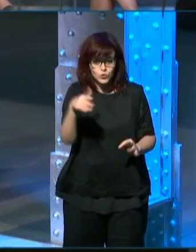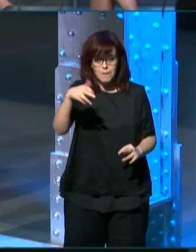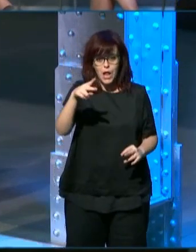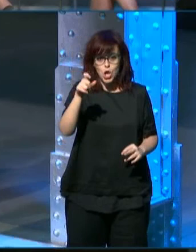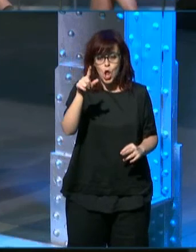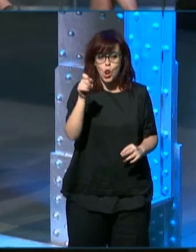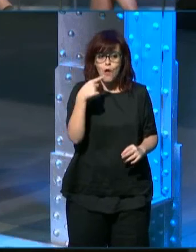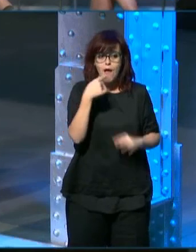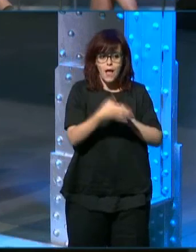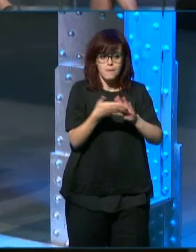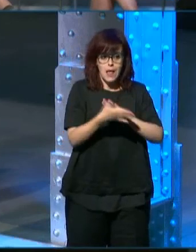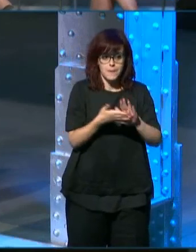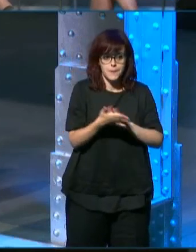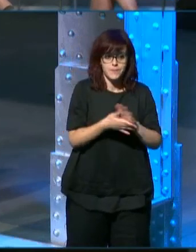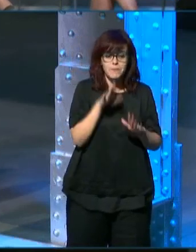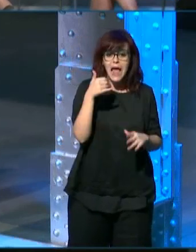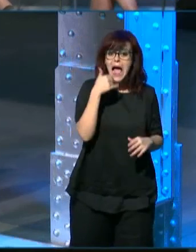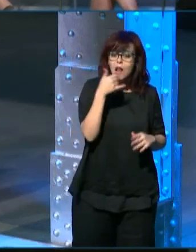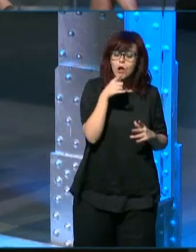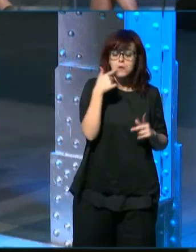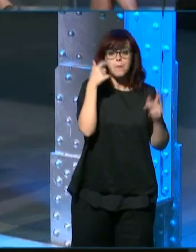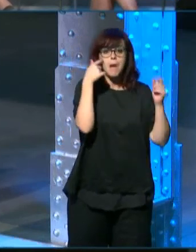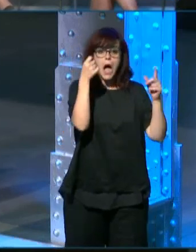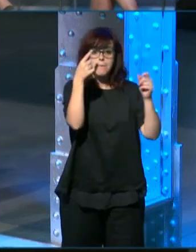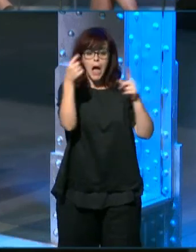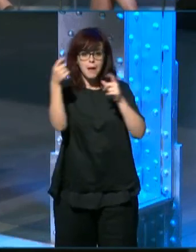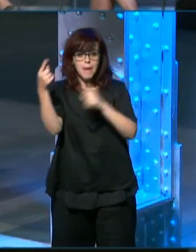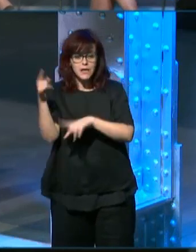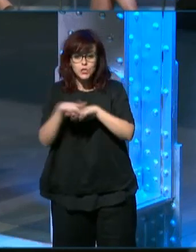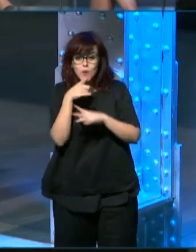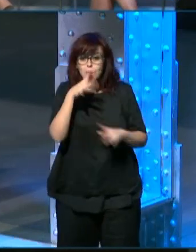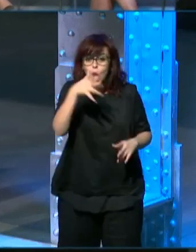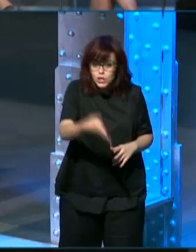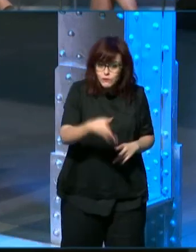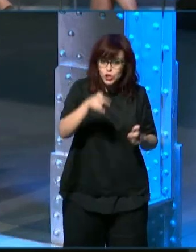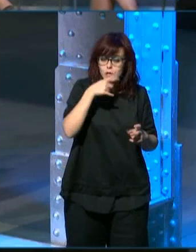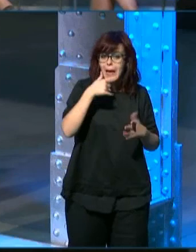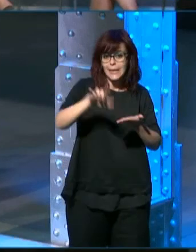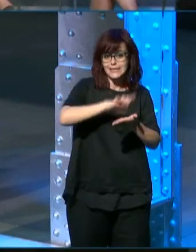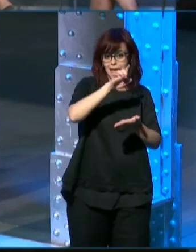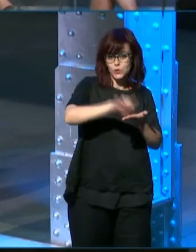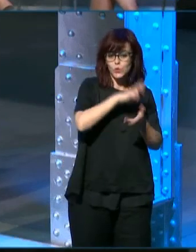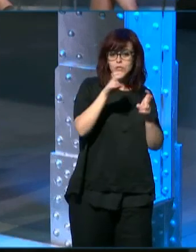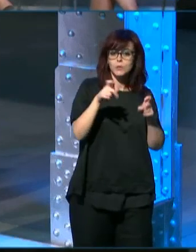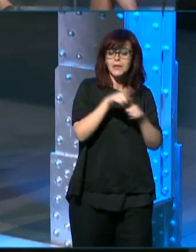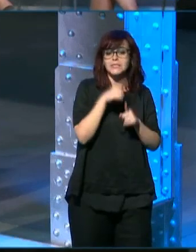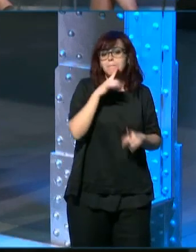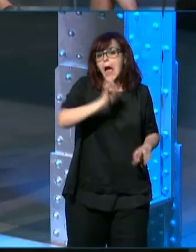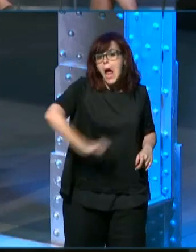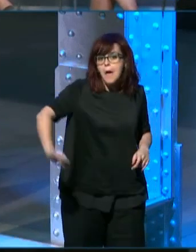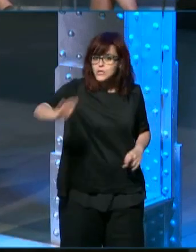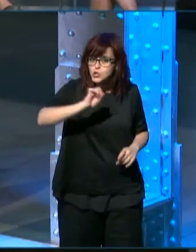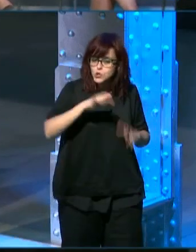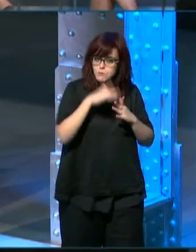Vilas. Hay una cosa que a mí siempre me llama la atención, que es que las razones de la literatura son siempre razones maravillosas, son grandes